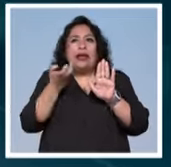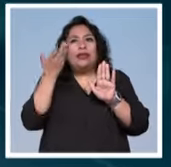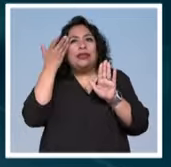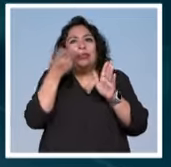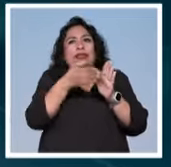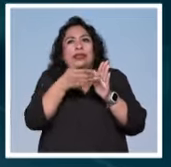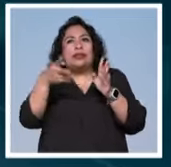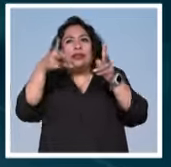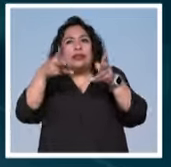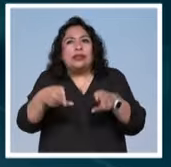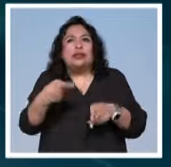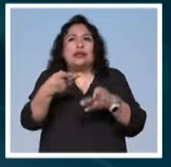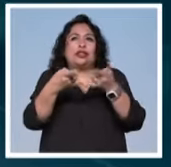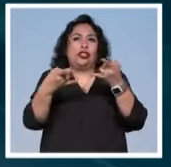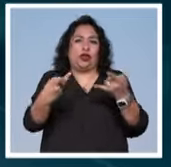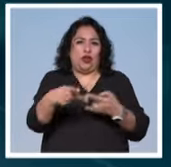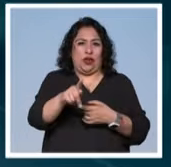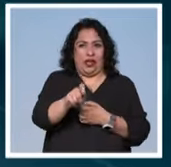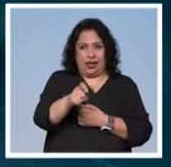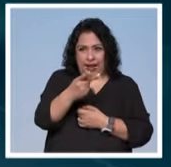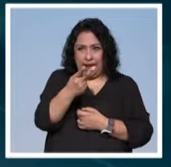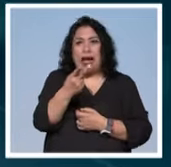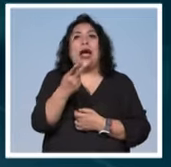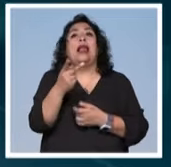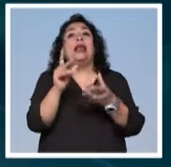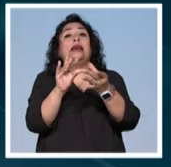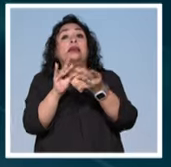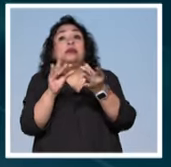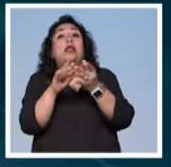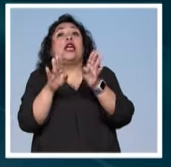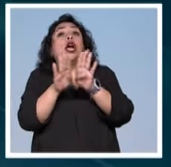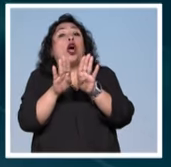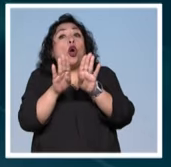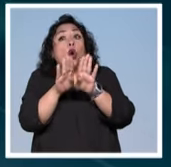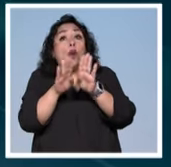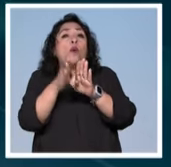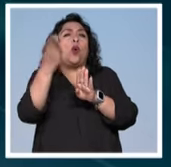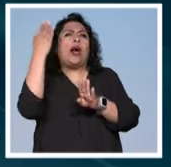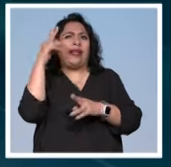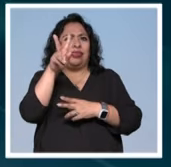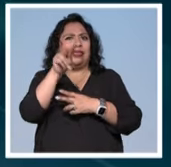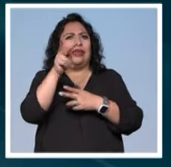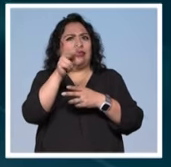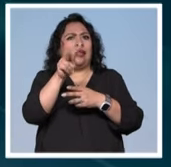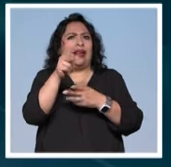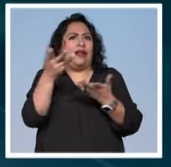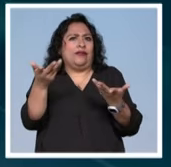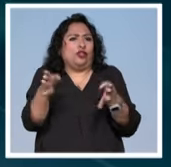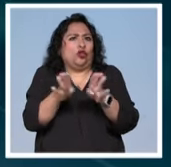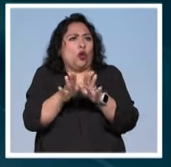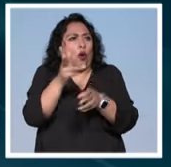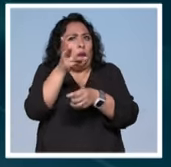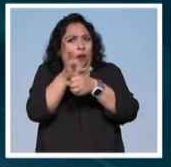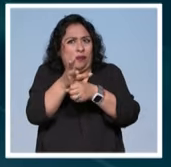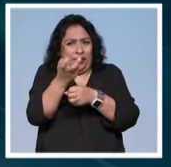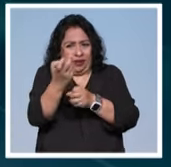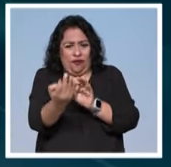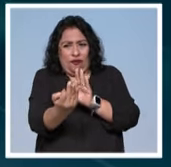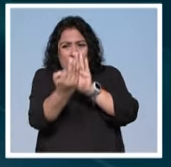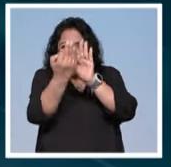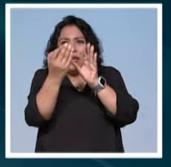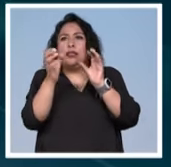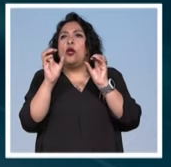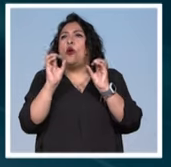momentos del Canal de la historia del Canal y que nos hablan de cómo también se hacía televisión eh estas cosas de frente